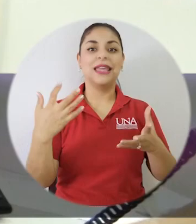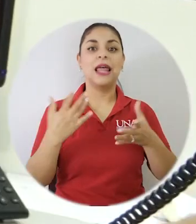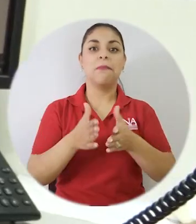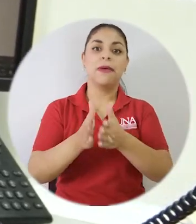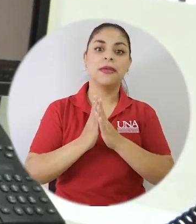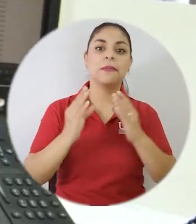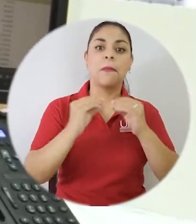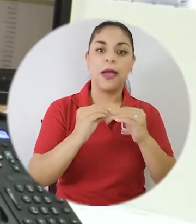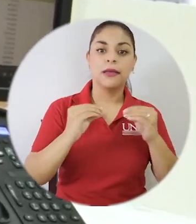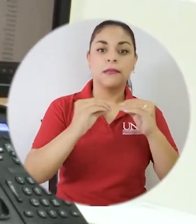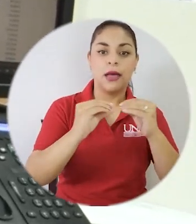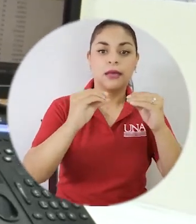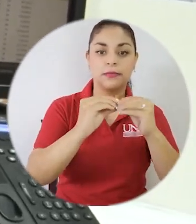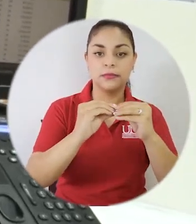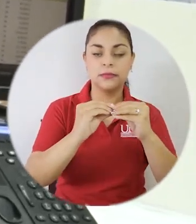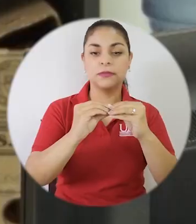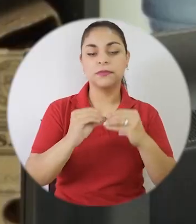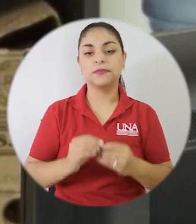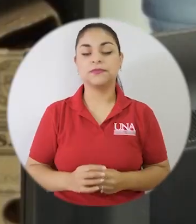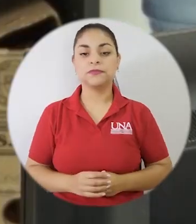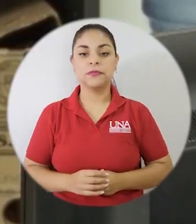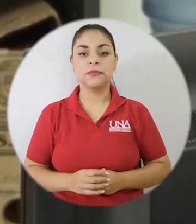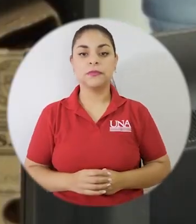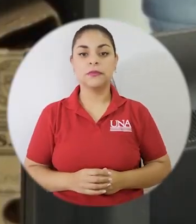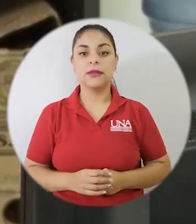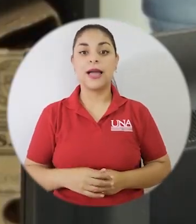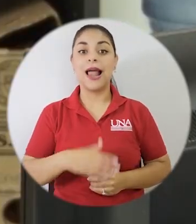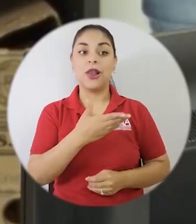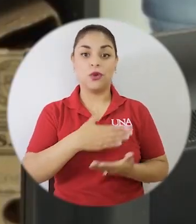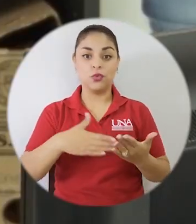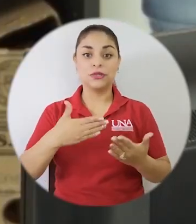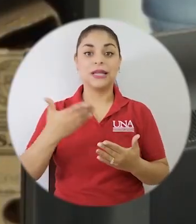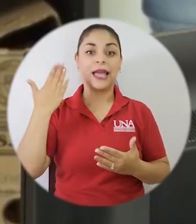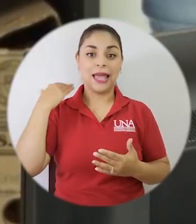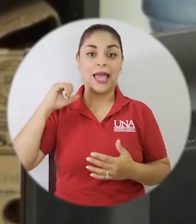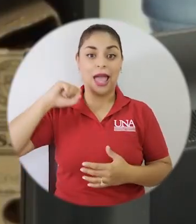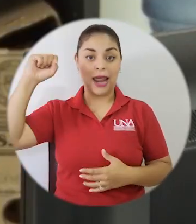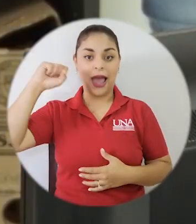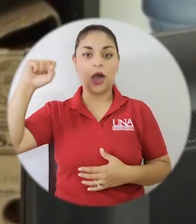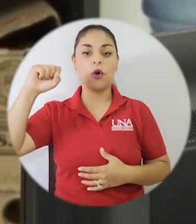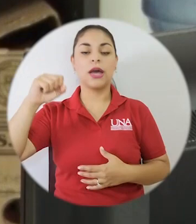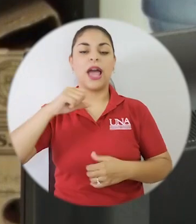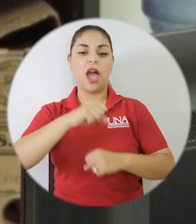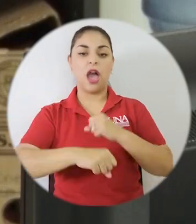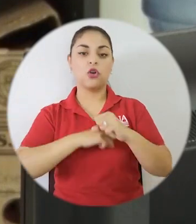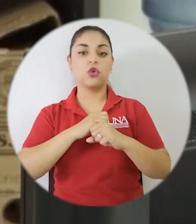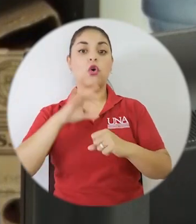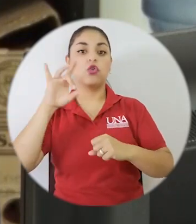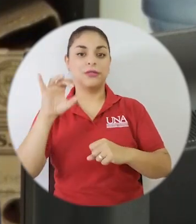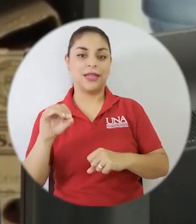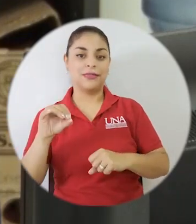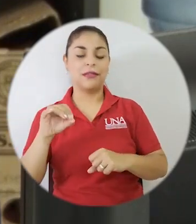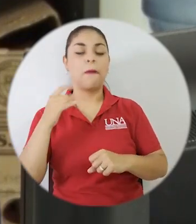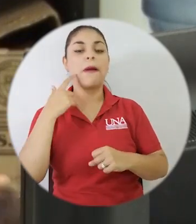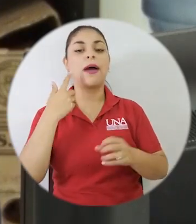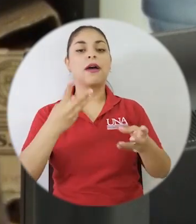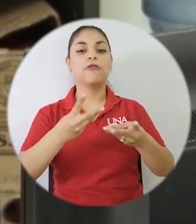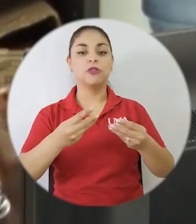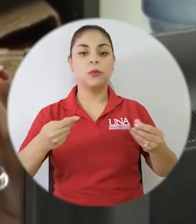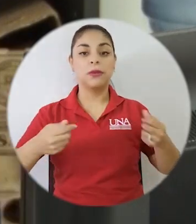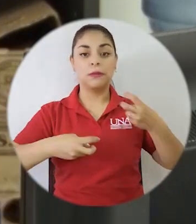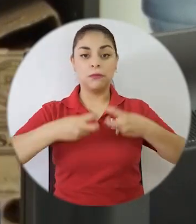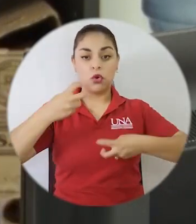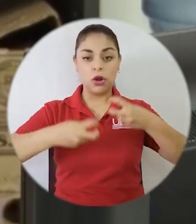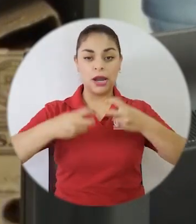en la definición de cambios institucionales, como fueron los que se sucedieron en la década de los 80 para resolver el problema